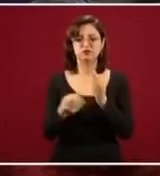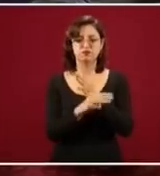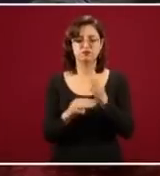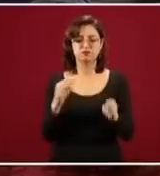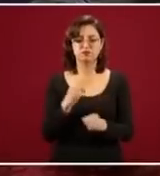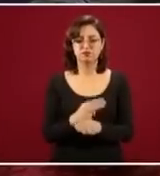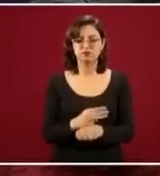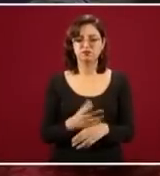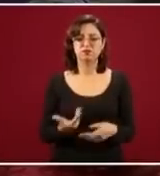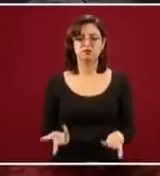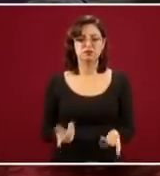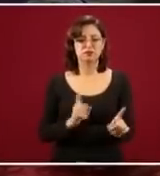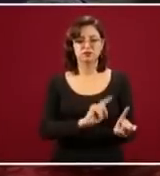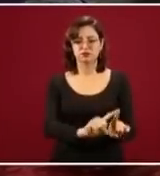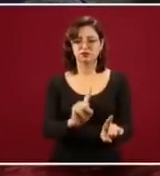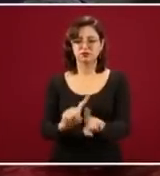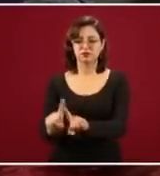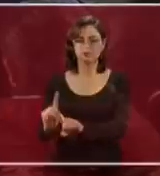insumos, para